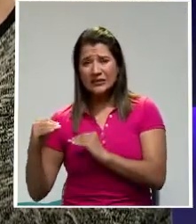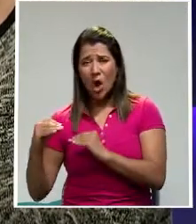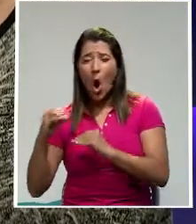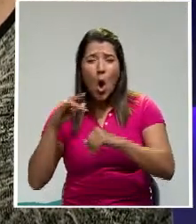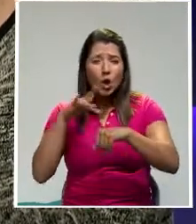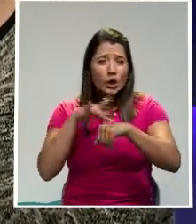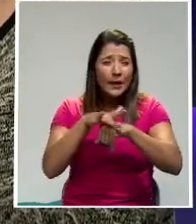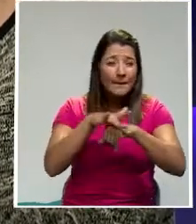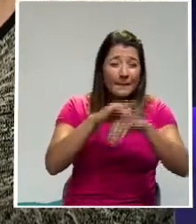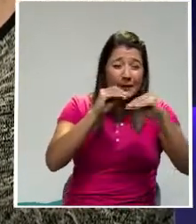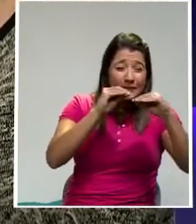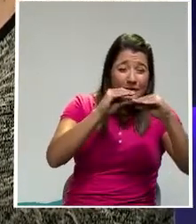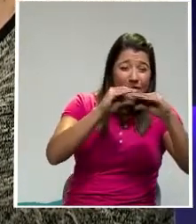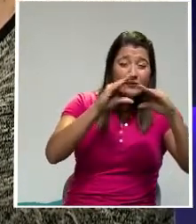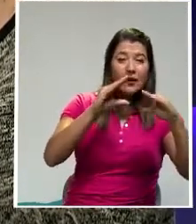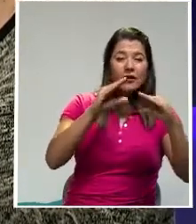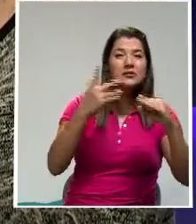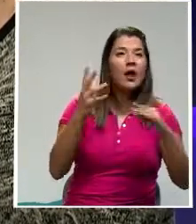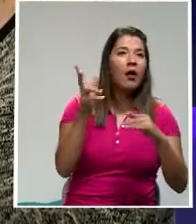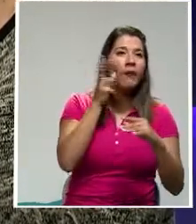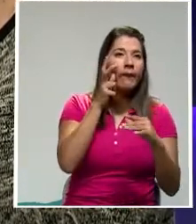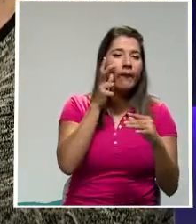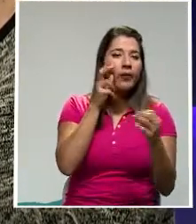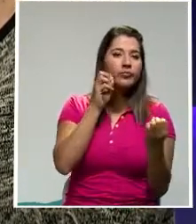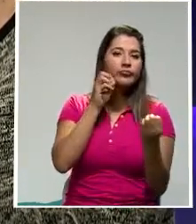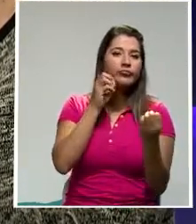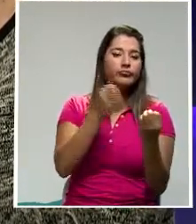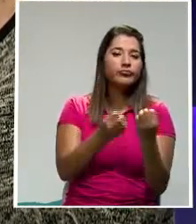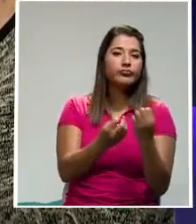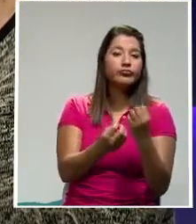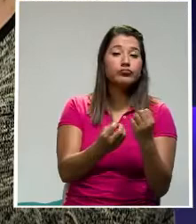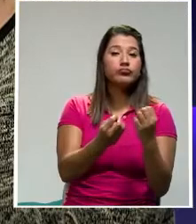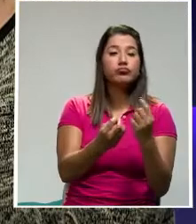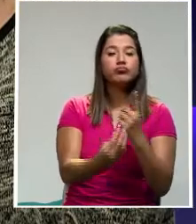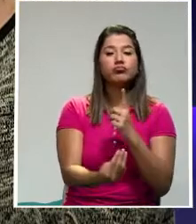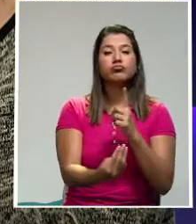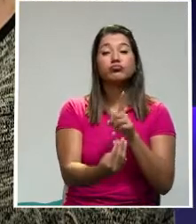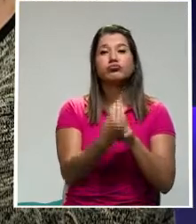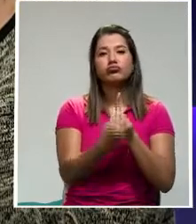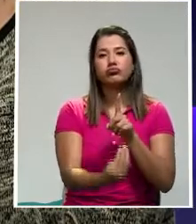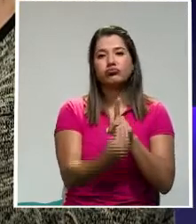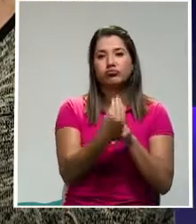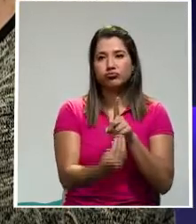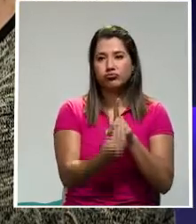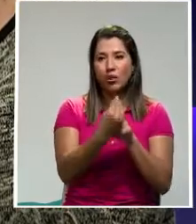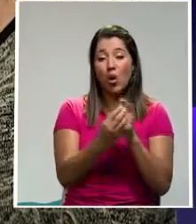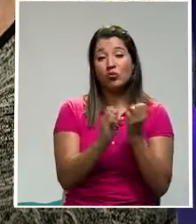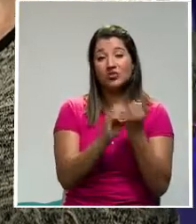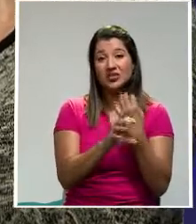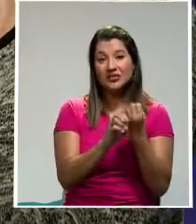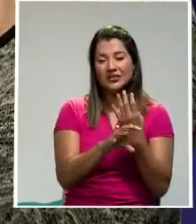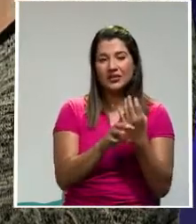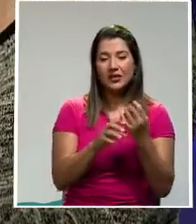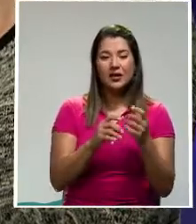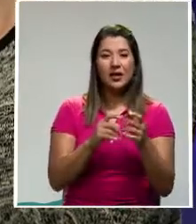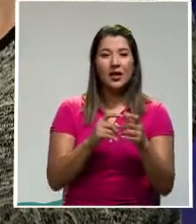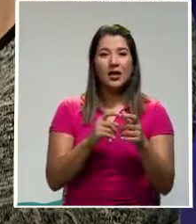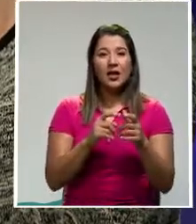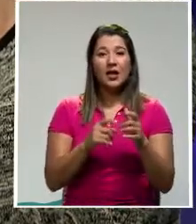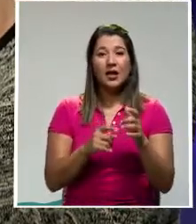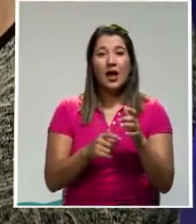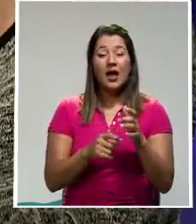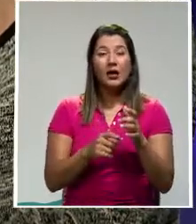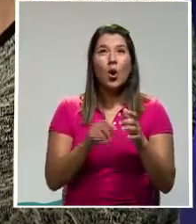en la mañana y entra un mensaje y ahí existe la tentación de, digamos, se